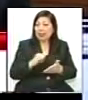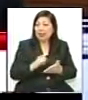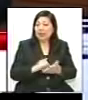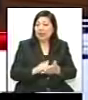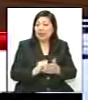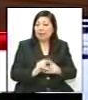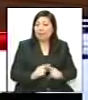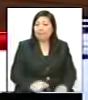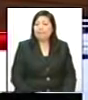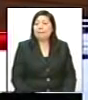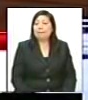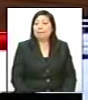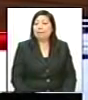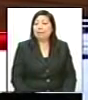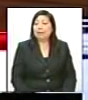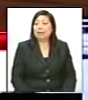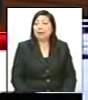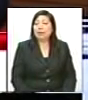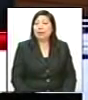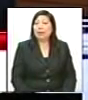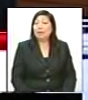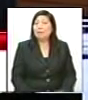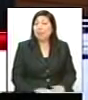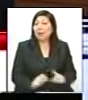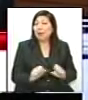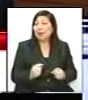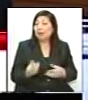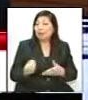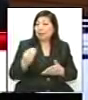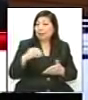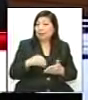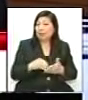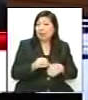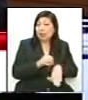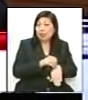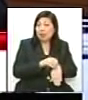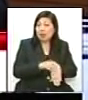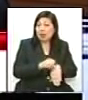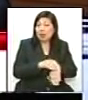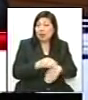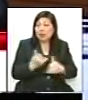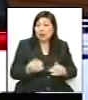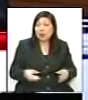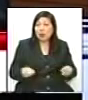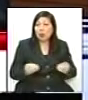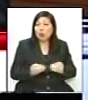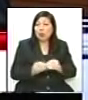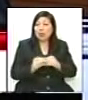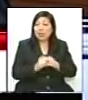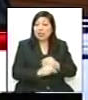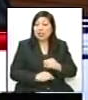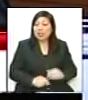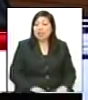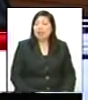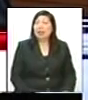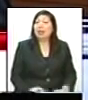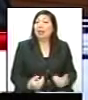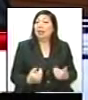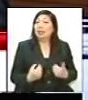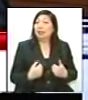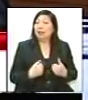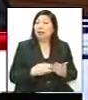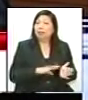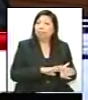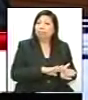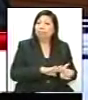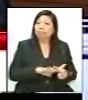no disgustarlos con lo que voy a decir, pero yo creo que los integrantes de este Consejo, de esta Junta Nacional, deben estar